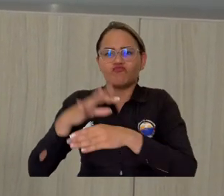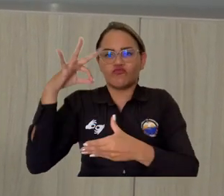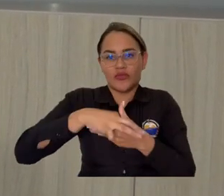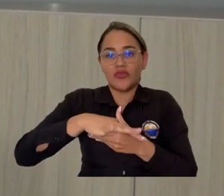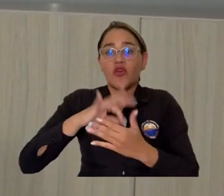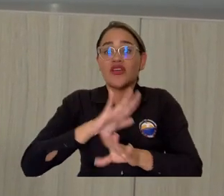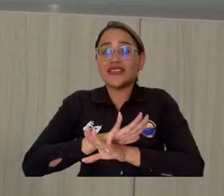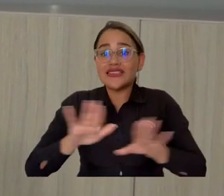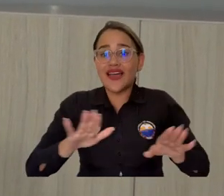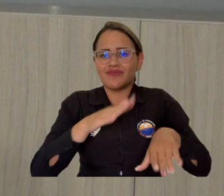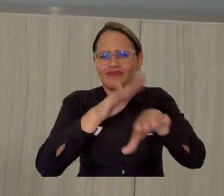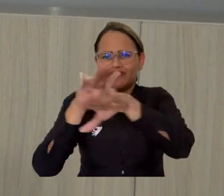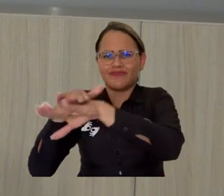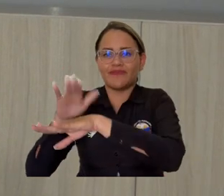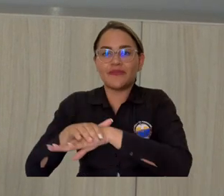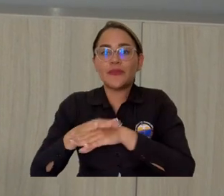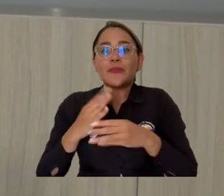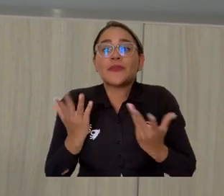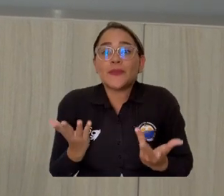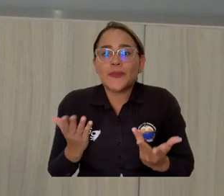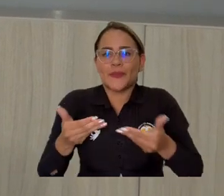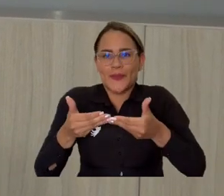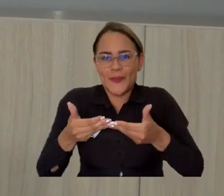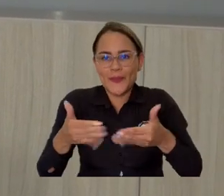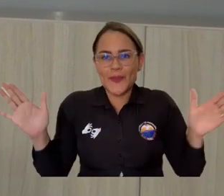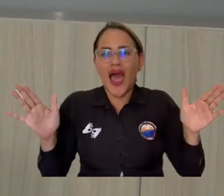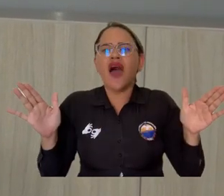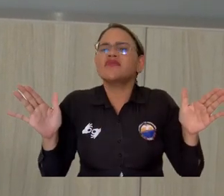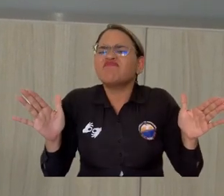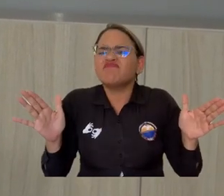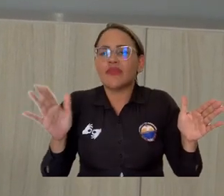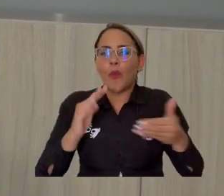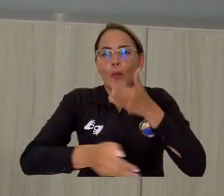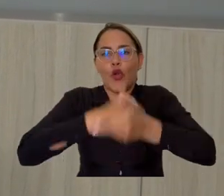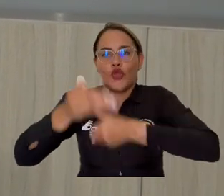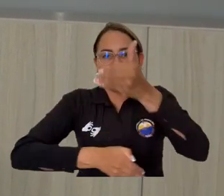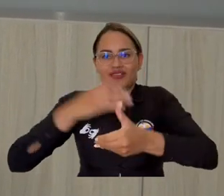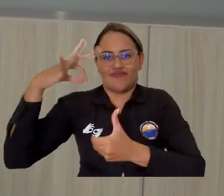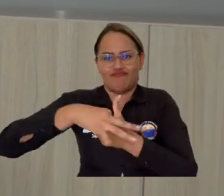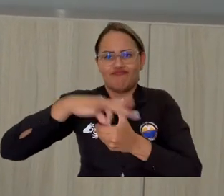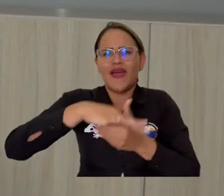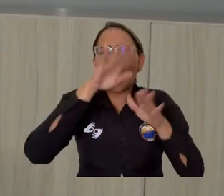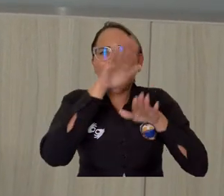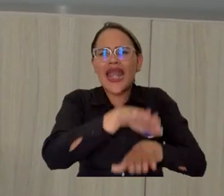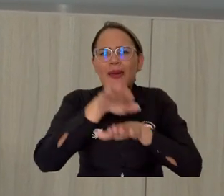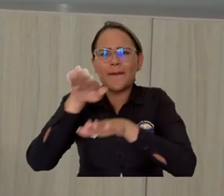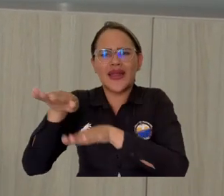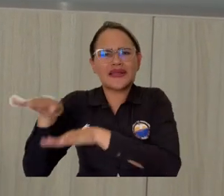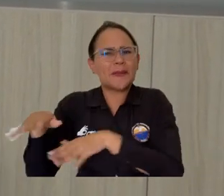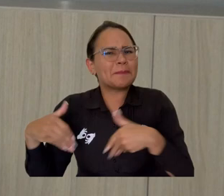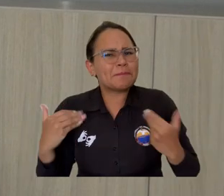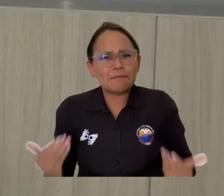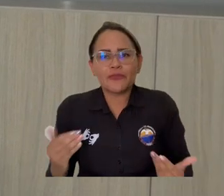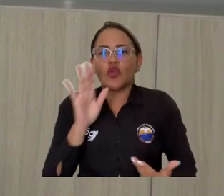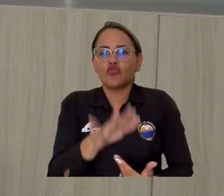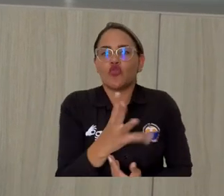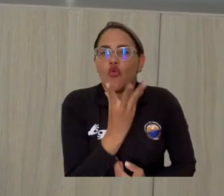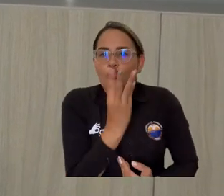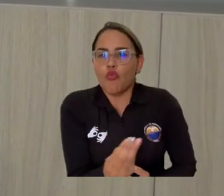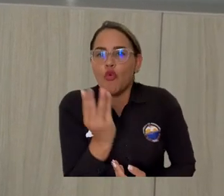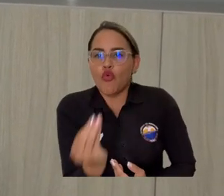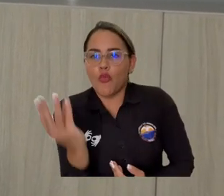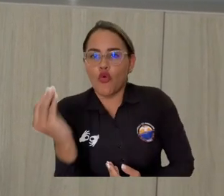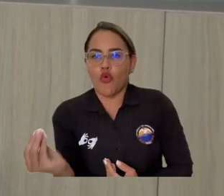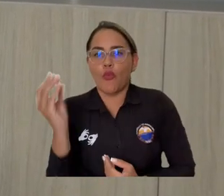ha expedido el acto administrativo donde se da apertura al proceso de elección de representantes ante los